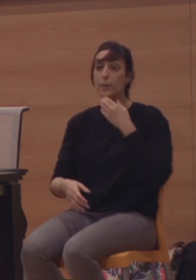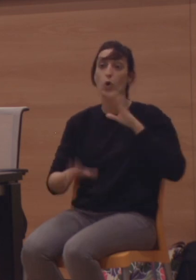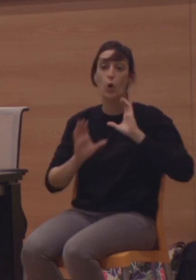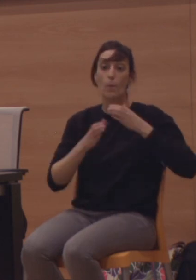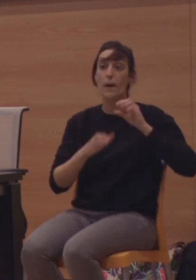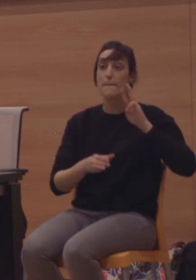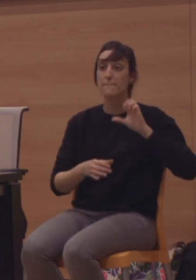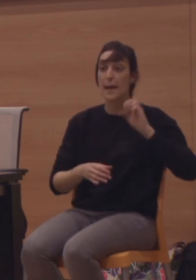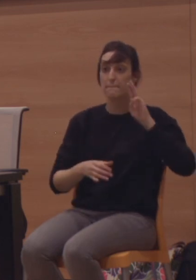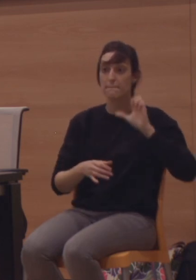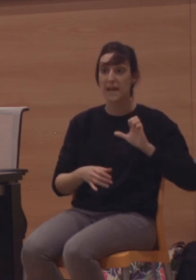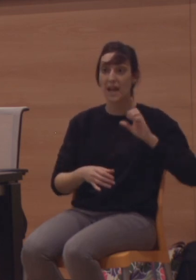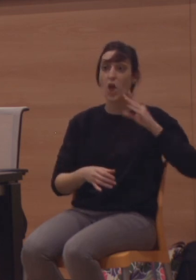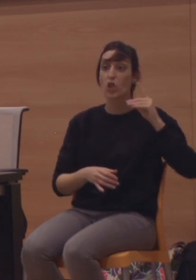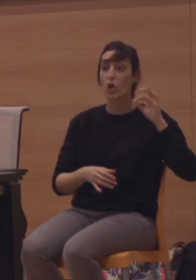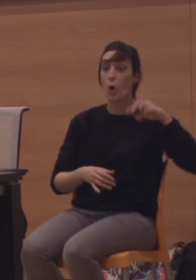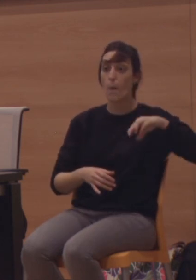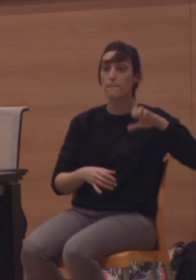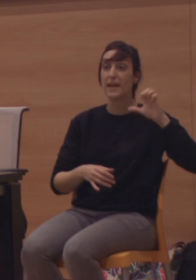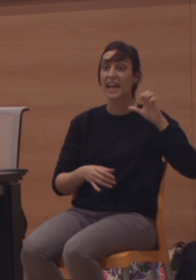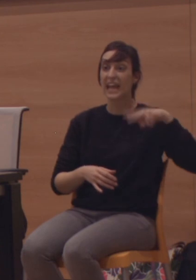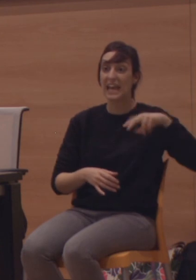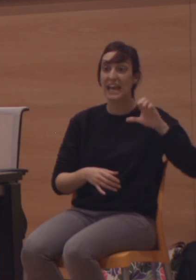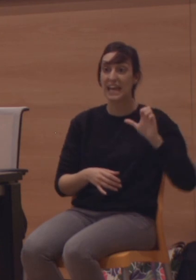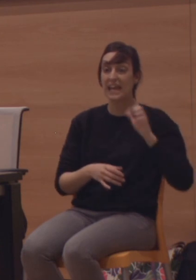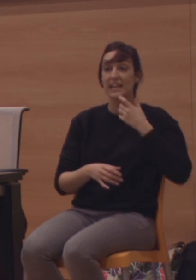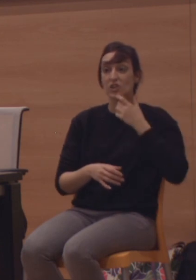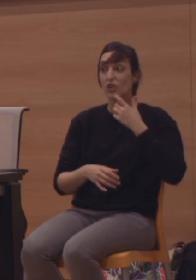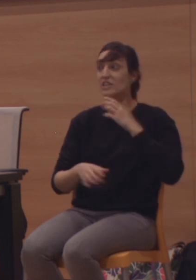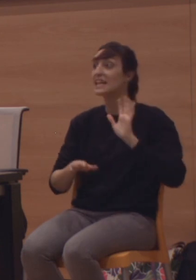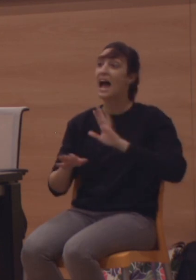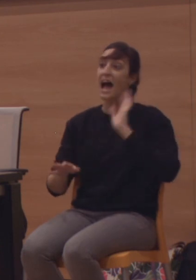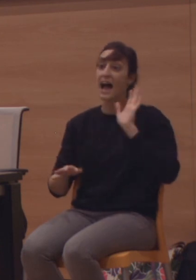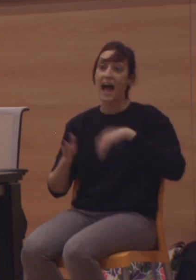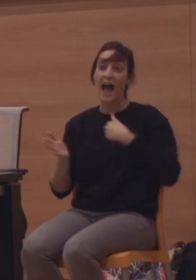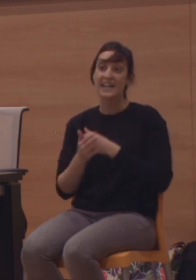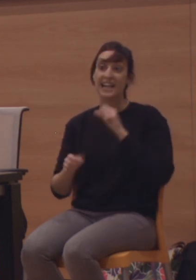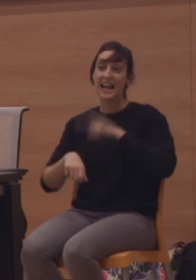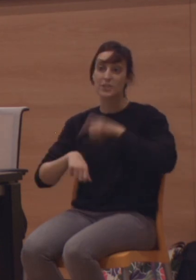Pepe Domene, que están encantados de mostrarnos los productos. Hasta las 12:30 entonces. Muchas gracias.